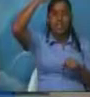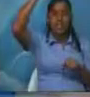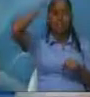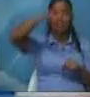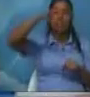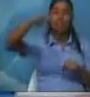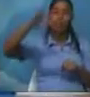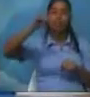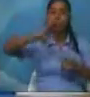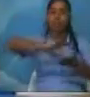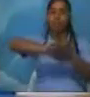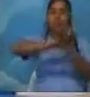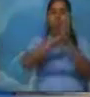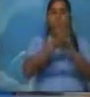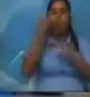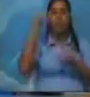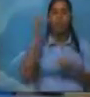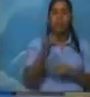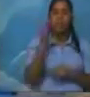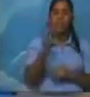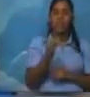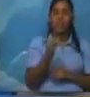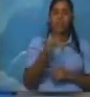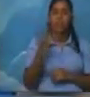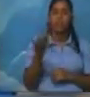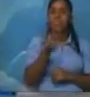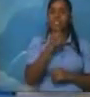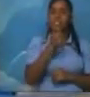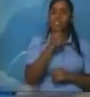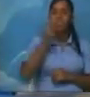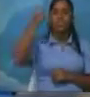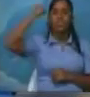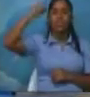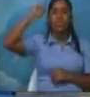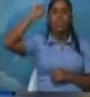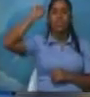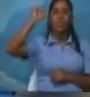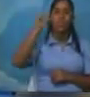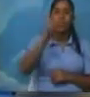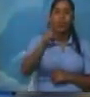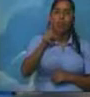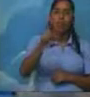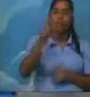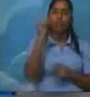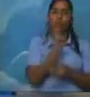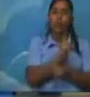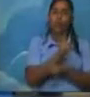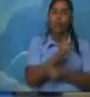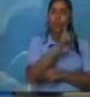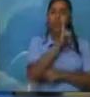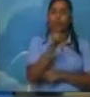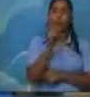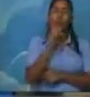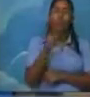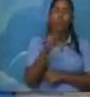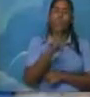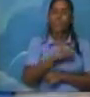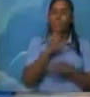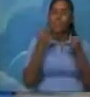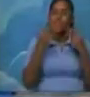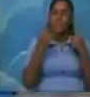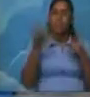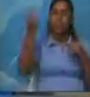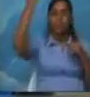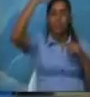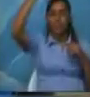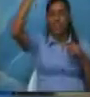borrado para siempre quién se acuerda un solo nombre de tantos reyes que